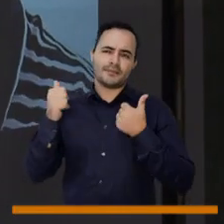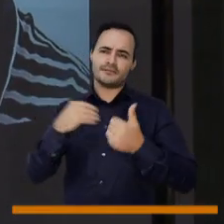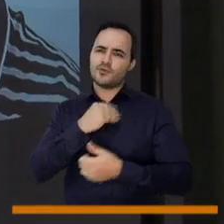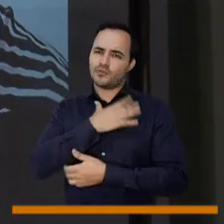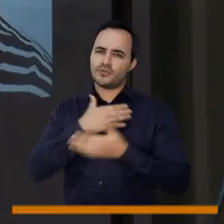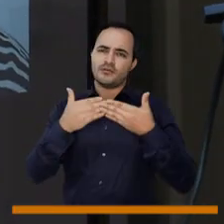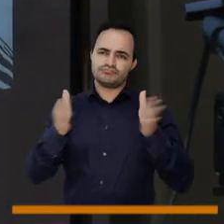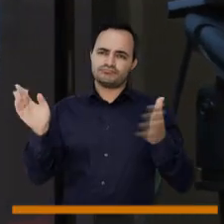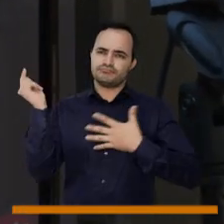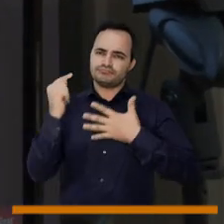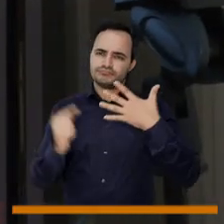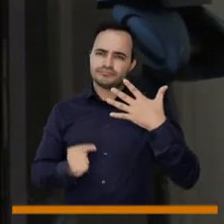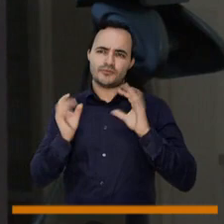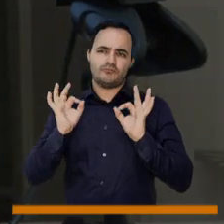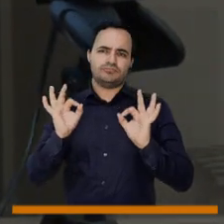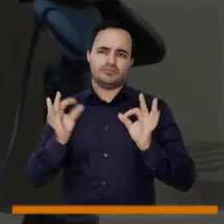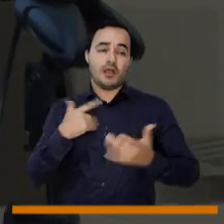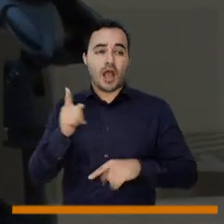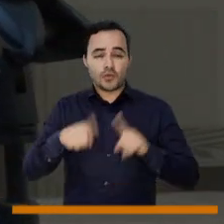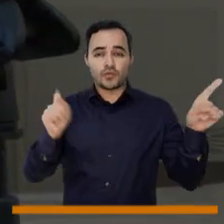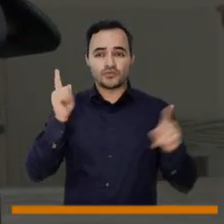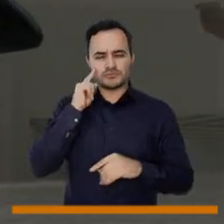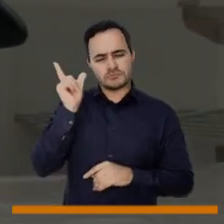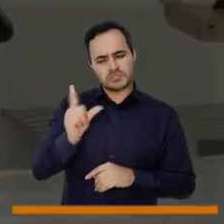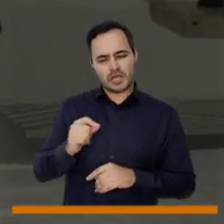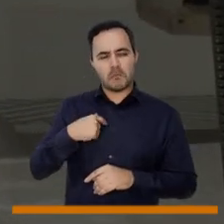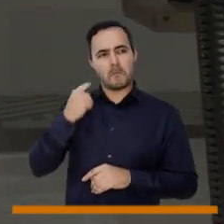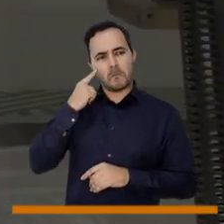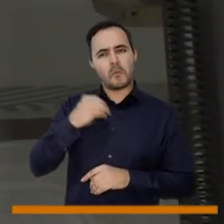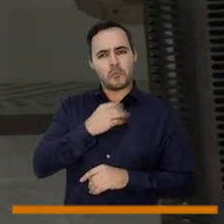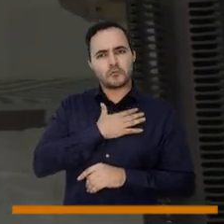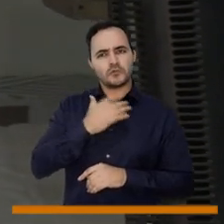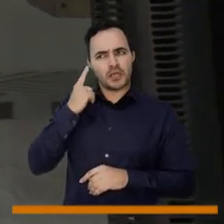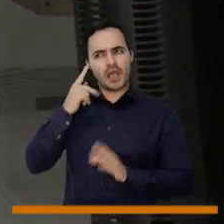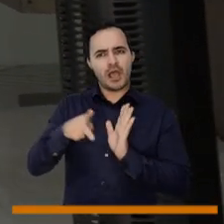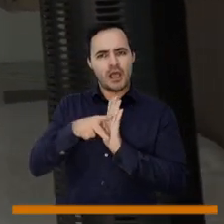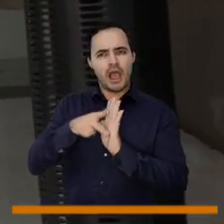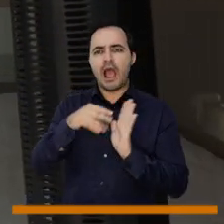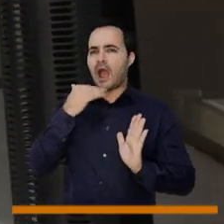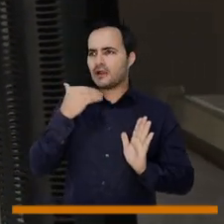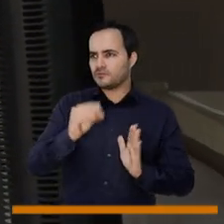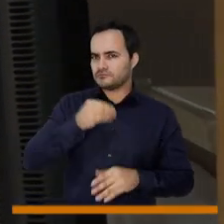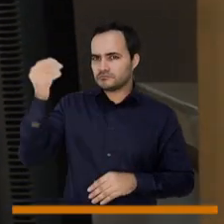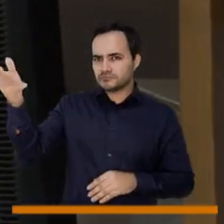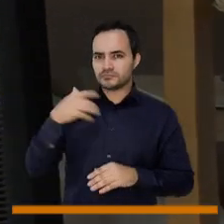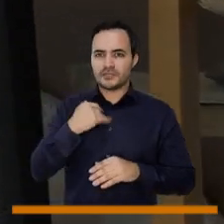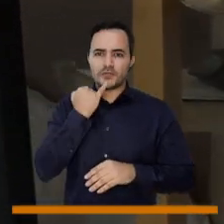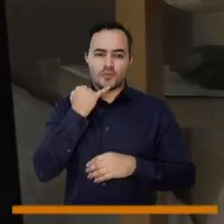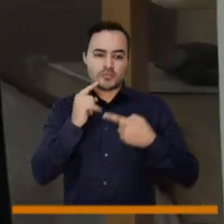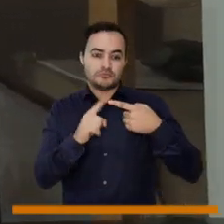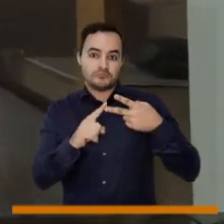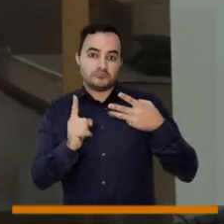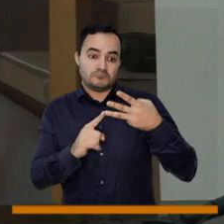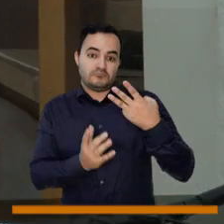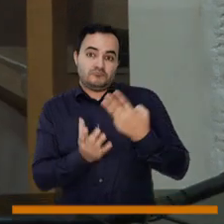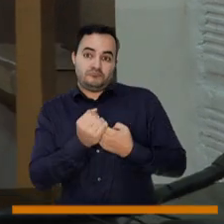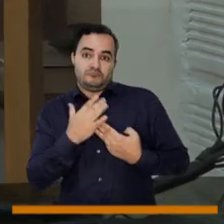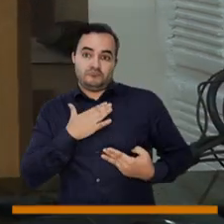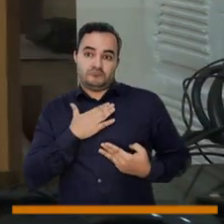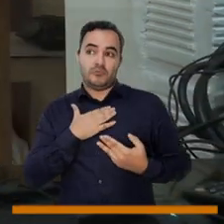entonces permite y abre puertas grandemente. Hay gente que lo está estudiando porque ven la posibilidad de que una hoja de vida con dos, tres